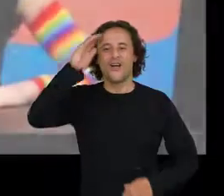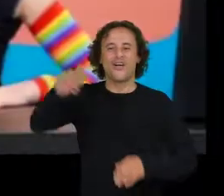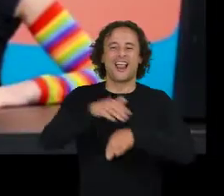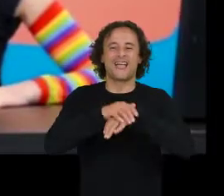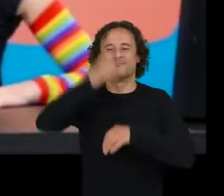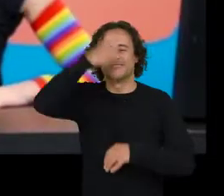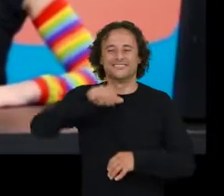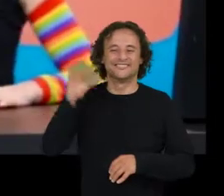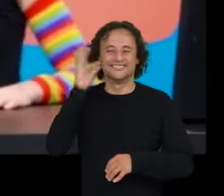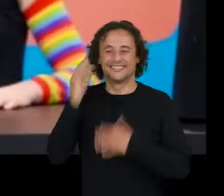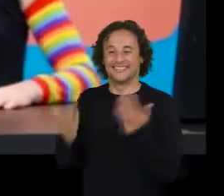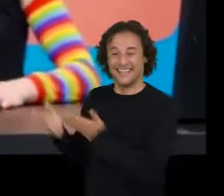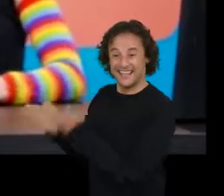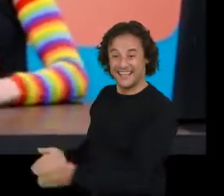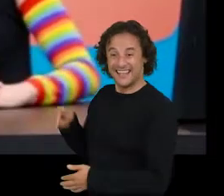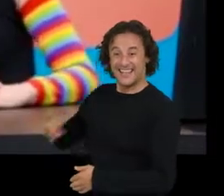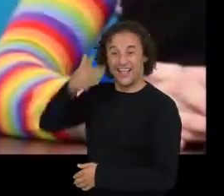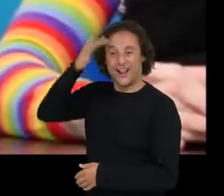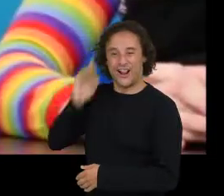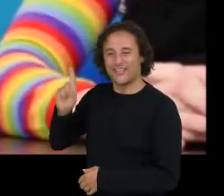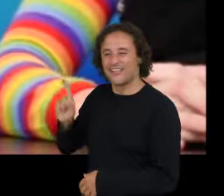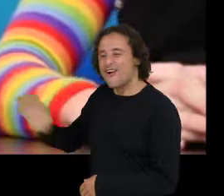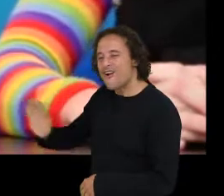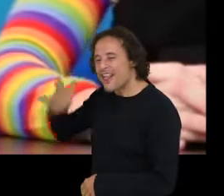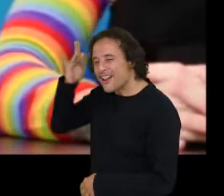Hola amigos y amigas, está conmigo Loli. Hola Loli.